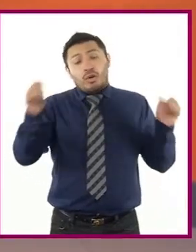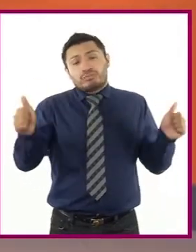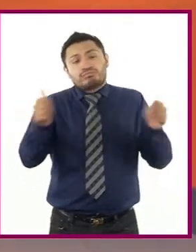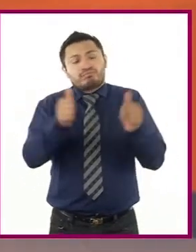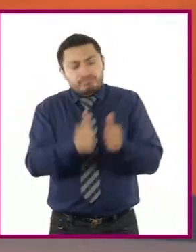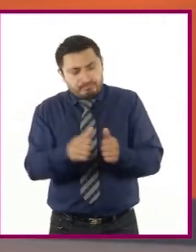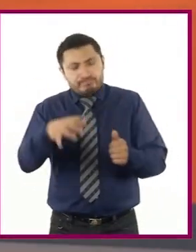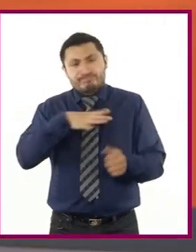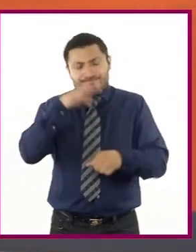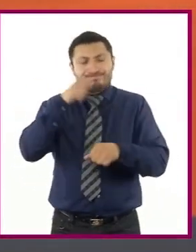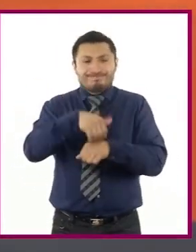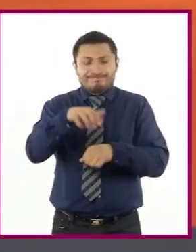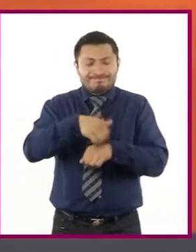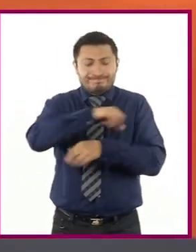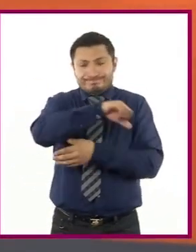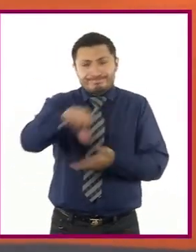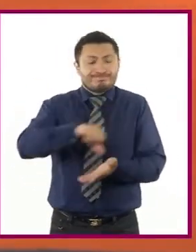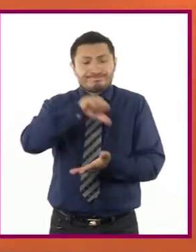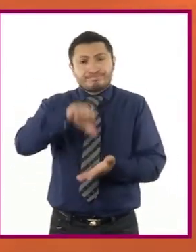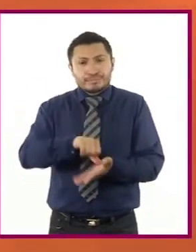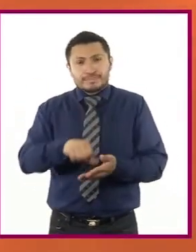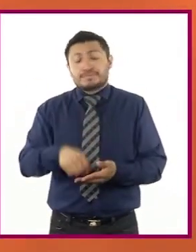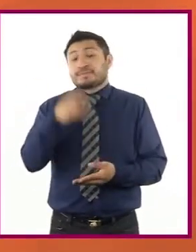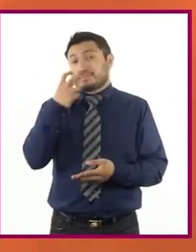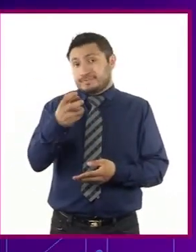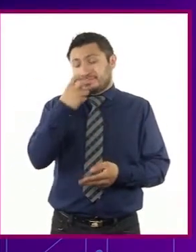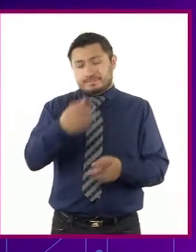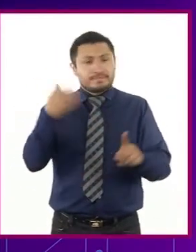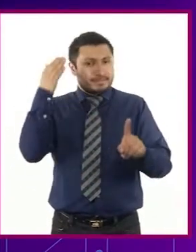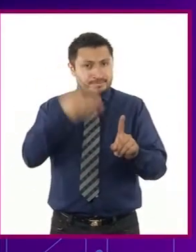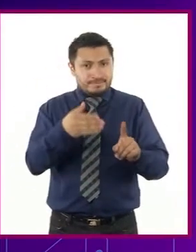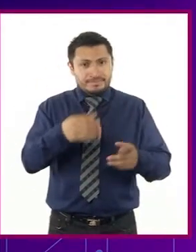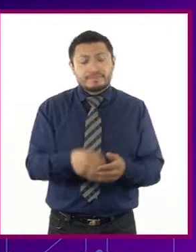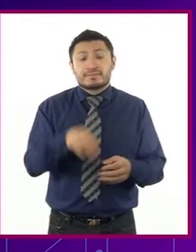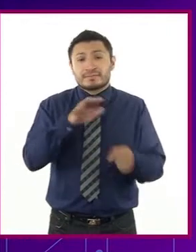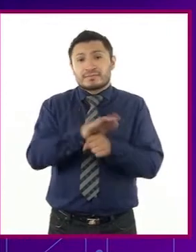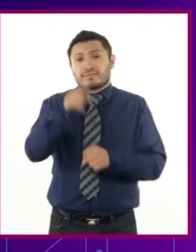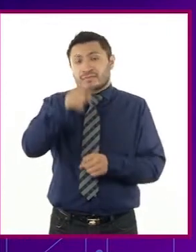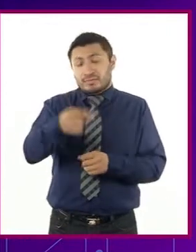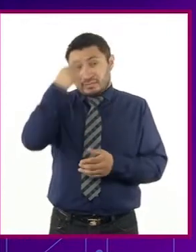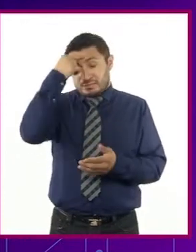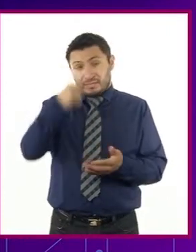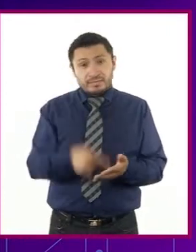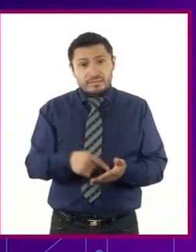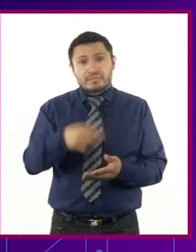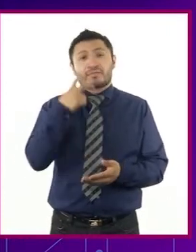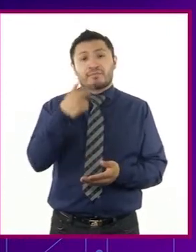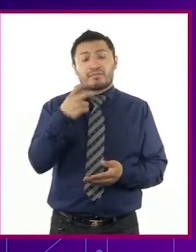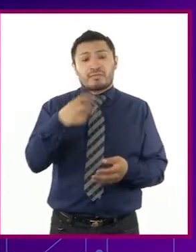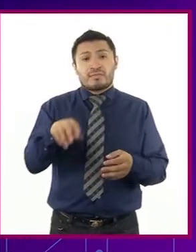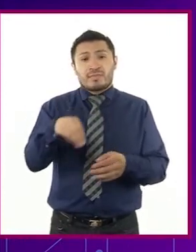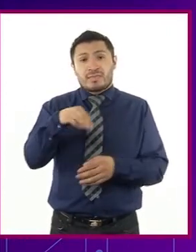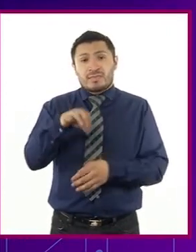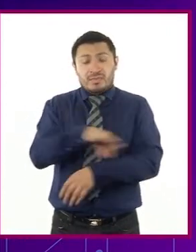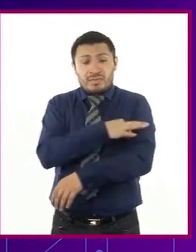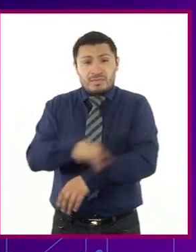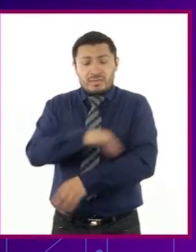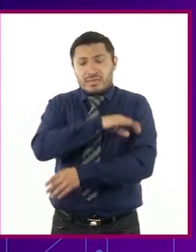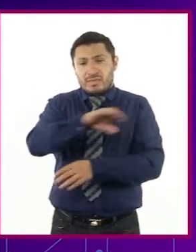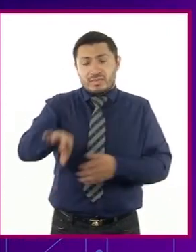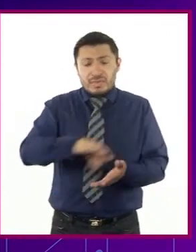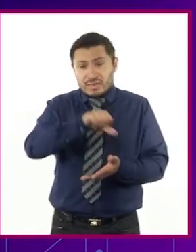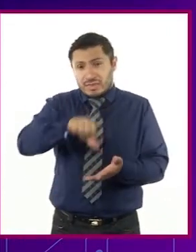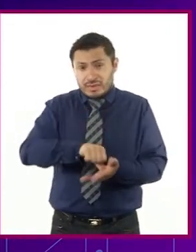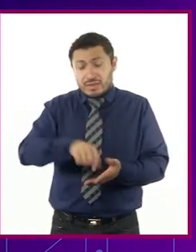concentrados están los datos del centro. En este sentido, ¿cuál suponen ustedes que es la medida de tendencia central